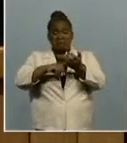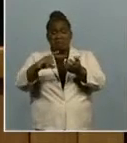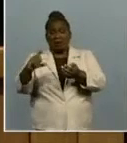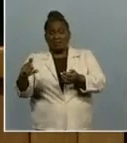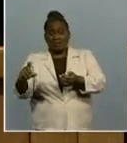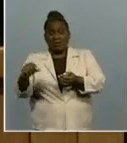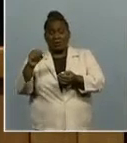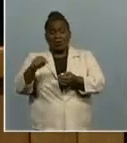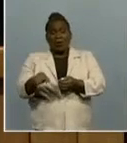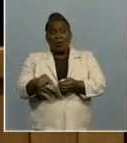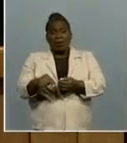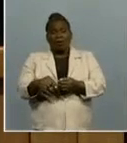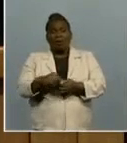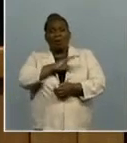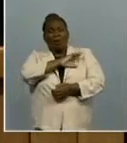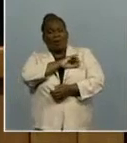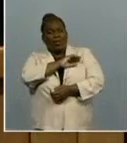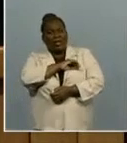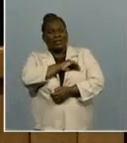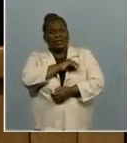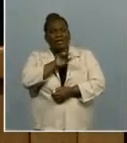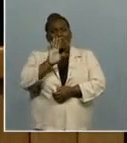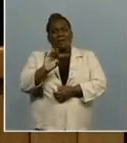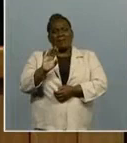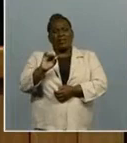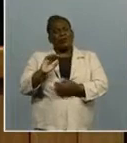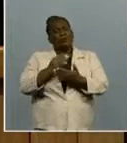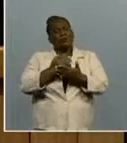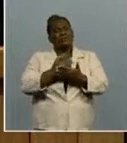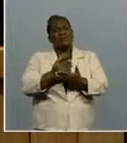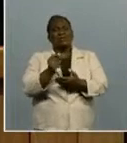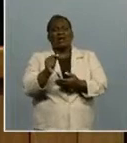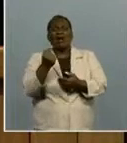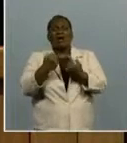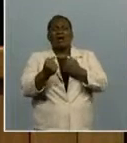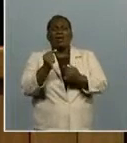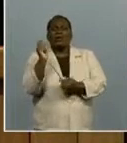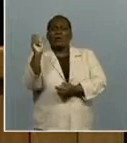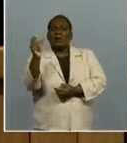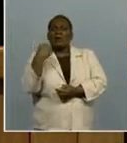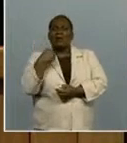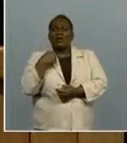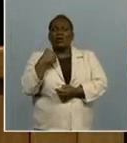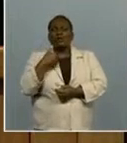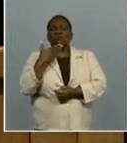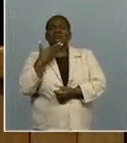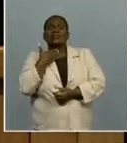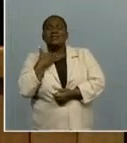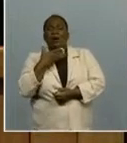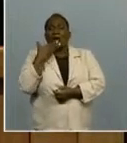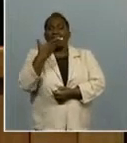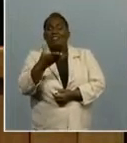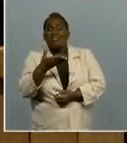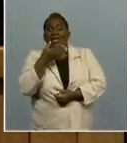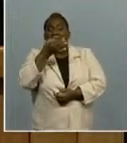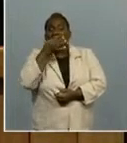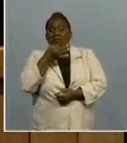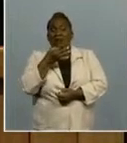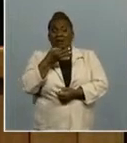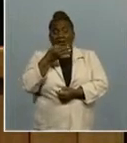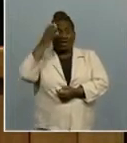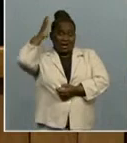proverbial modestia me pidió suprimir alguna de las palabras que sobre él decía exponer entonces hoy